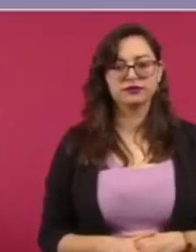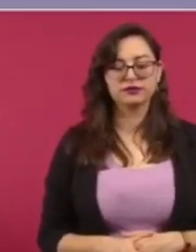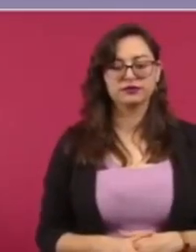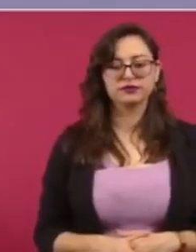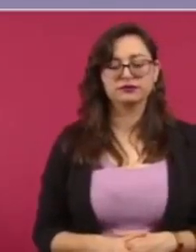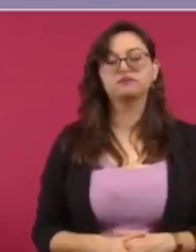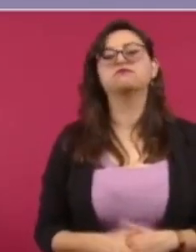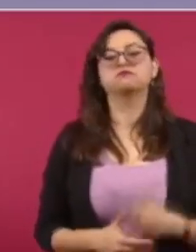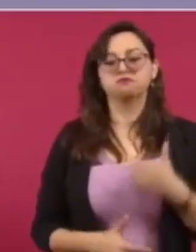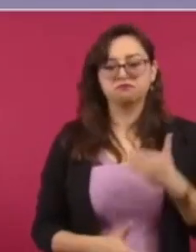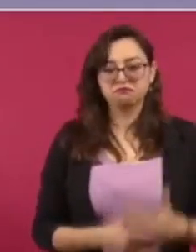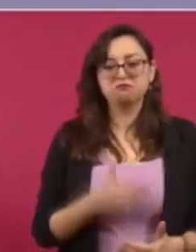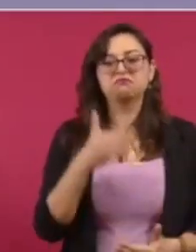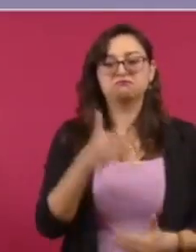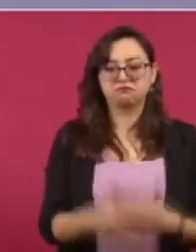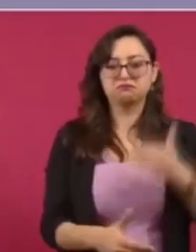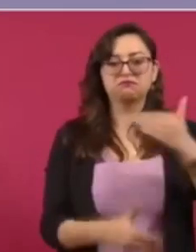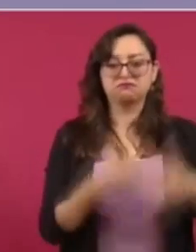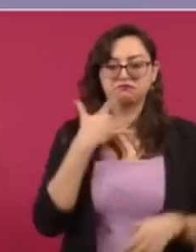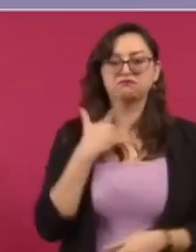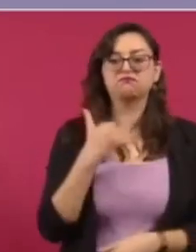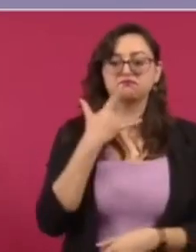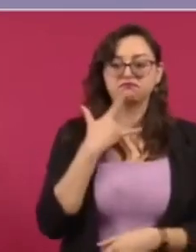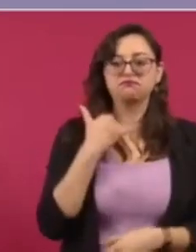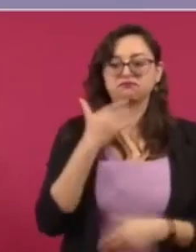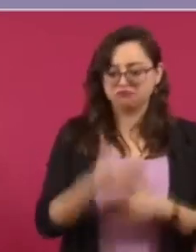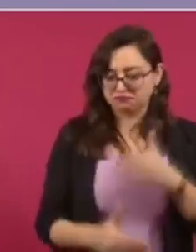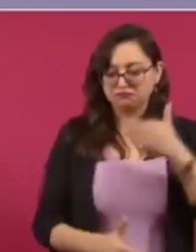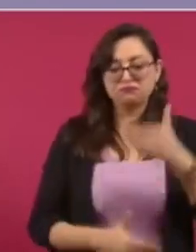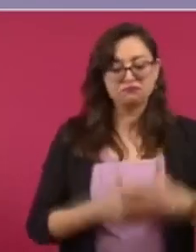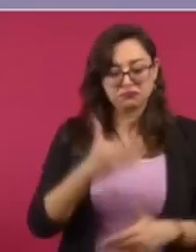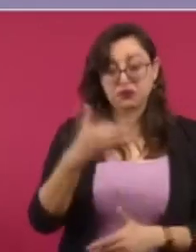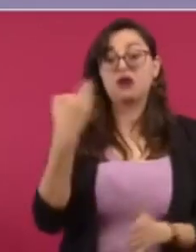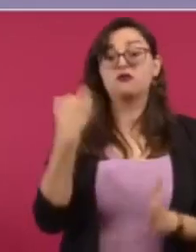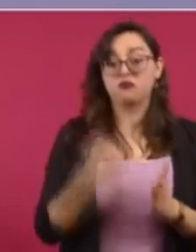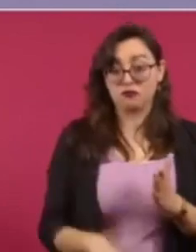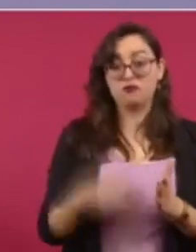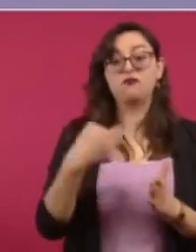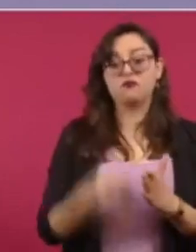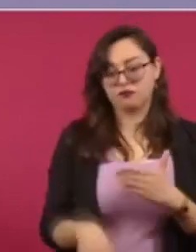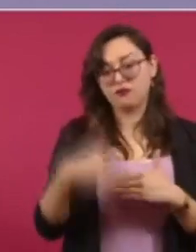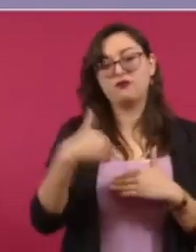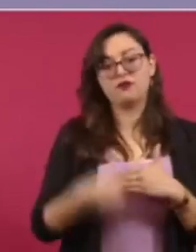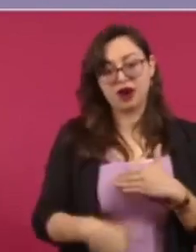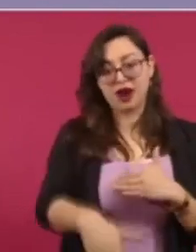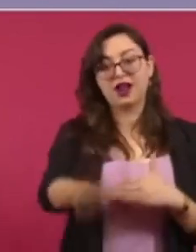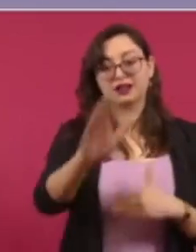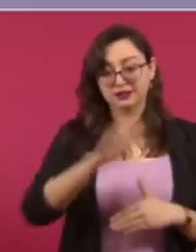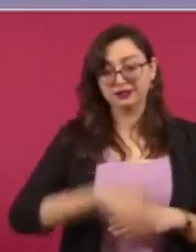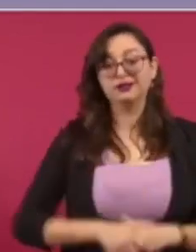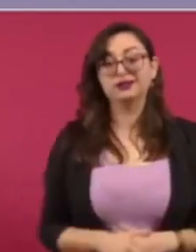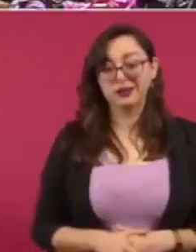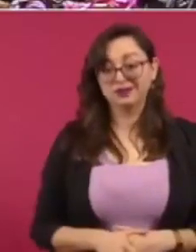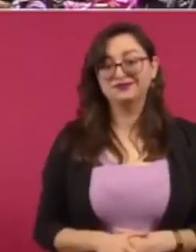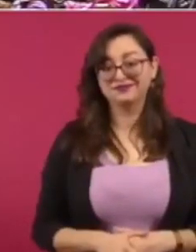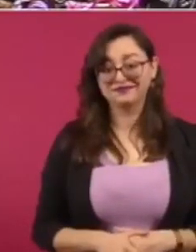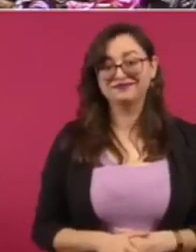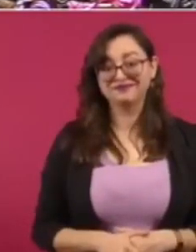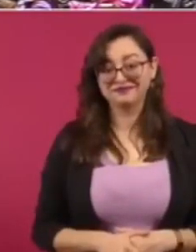Hemos avanzado en eso, pero hace falta todavía más.